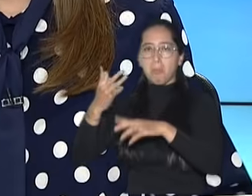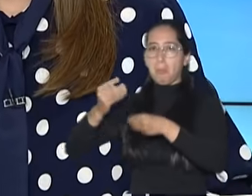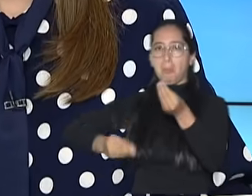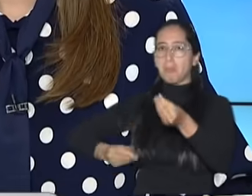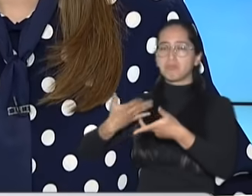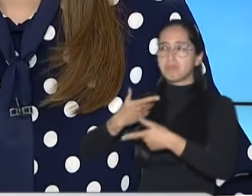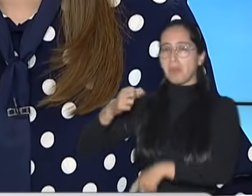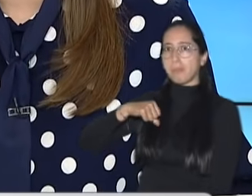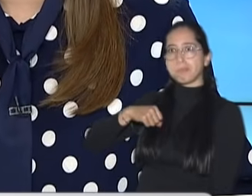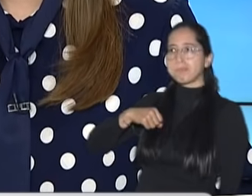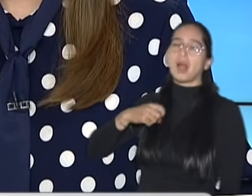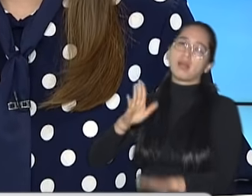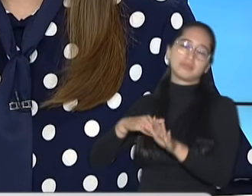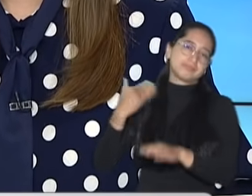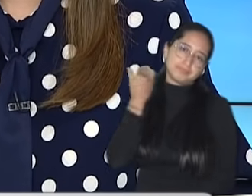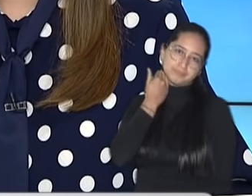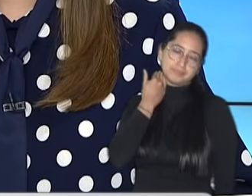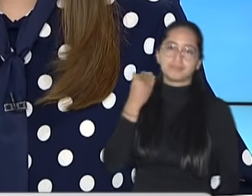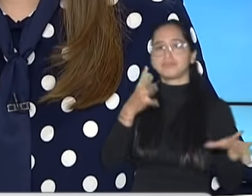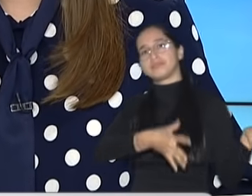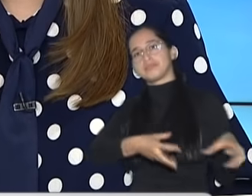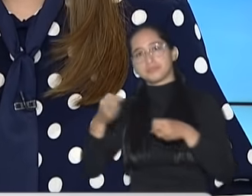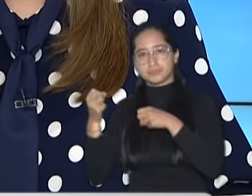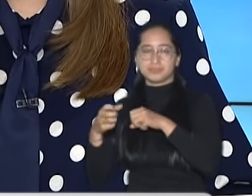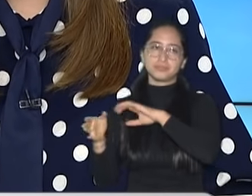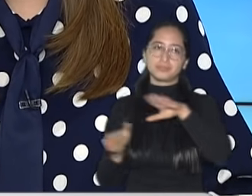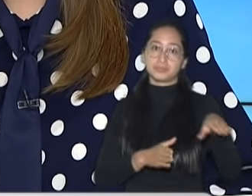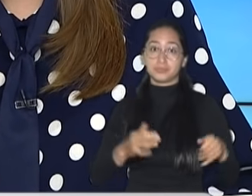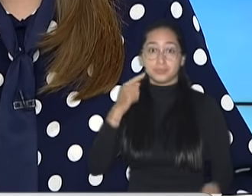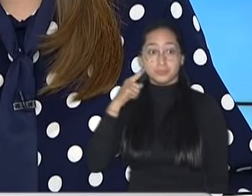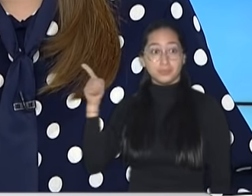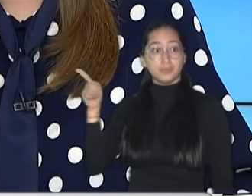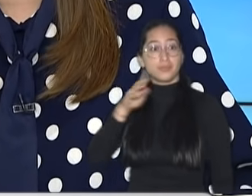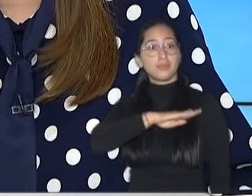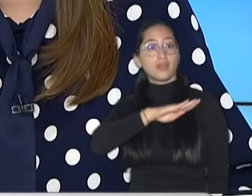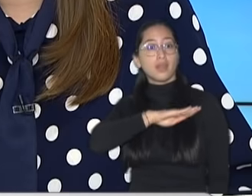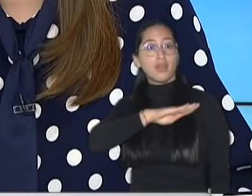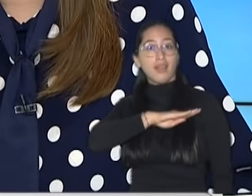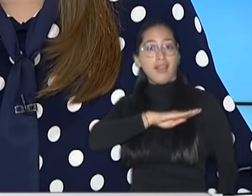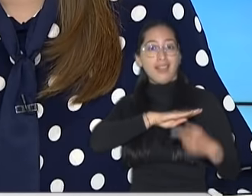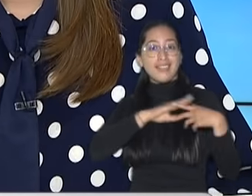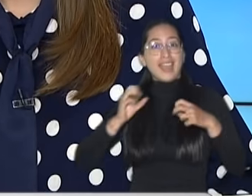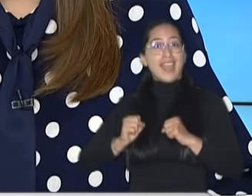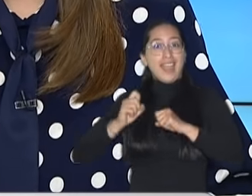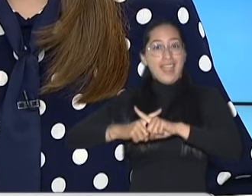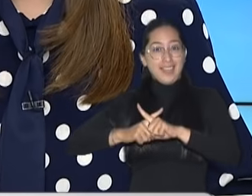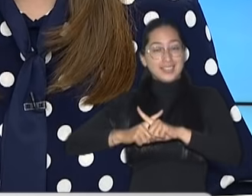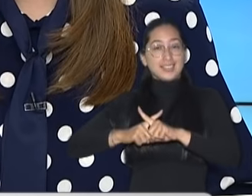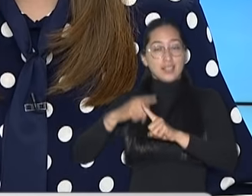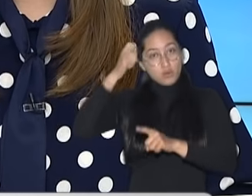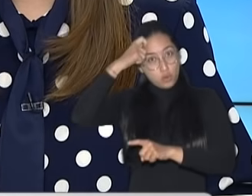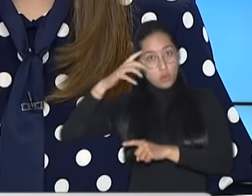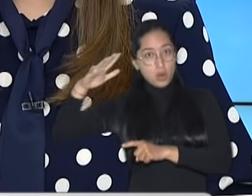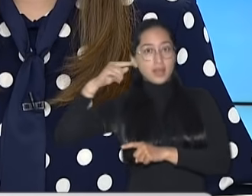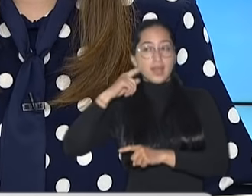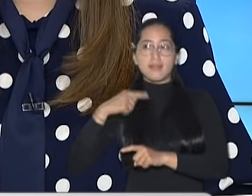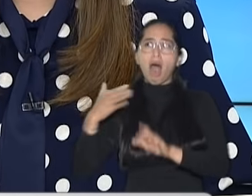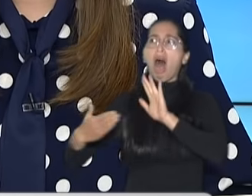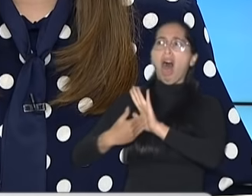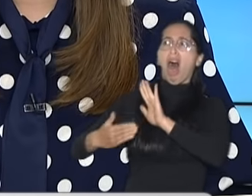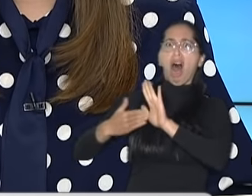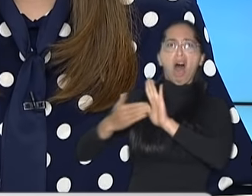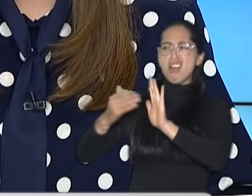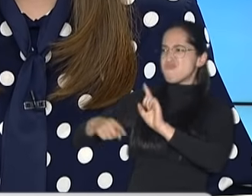gracias. Y el exalcalde de Cartagena, Pedrito Pereira, denunció que volvió a ser víctima de amenazas. El exmandatario ya había